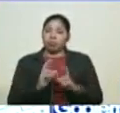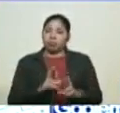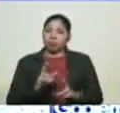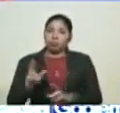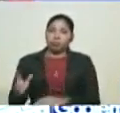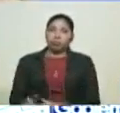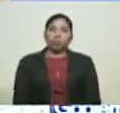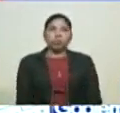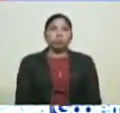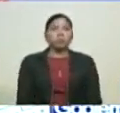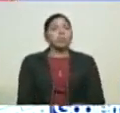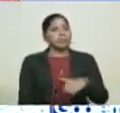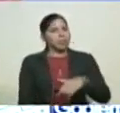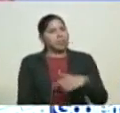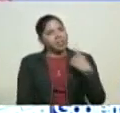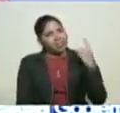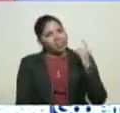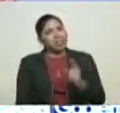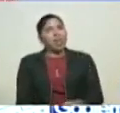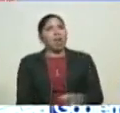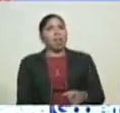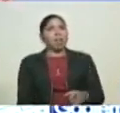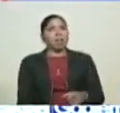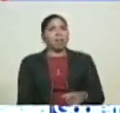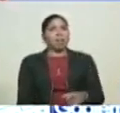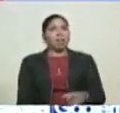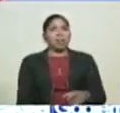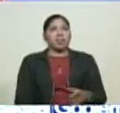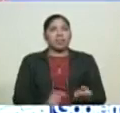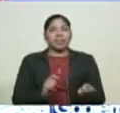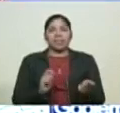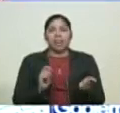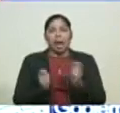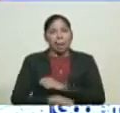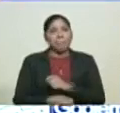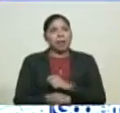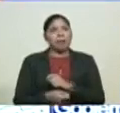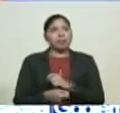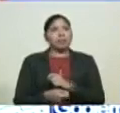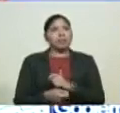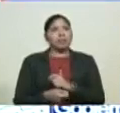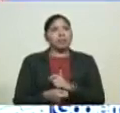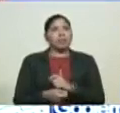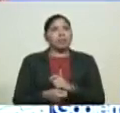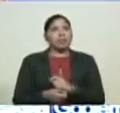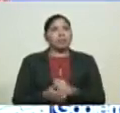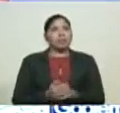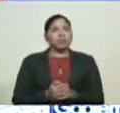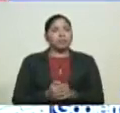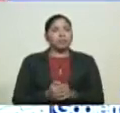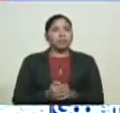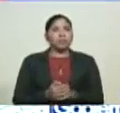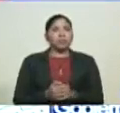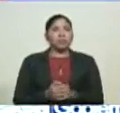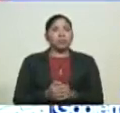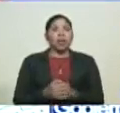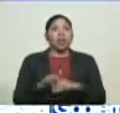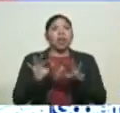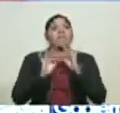Aquí hay que cambiar muchas cosas. Y yo diría hoy aquí hay que cambiar en lo esencial los métodos de